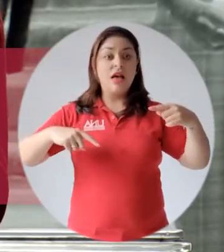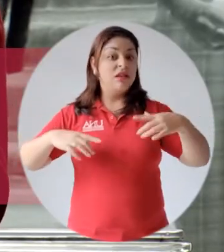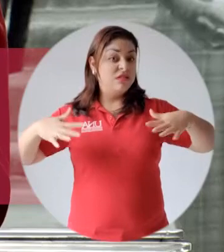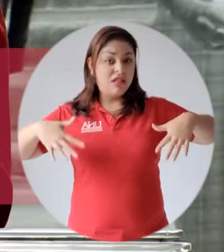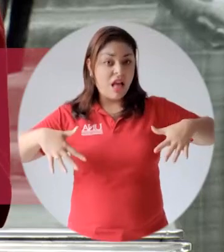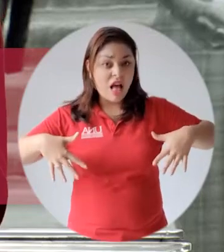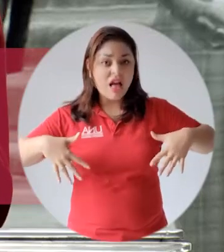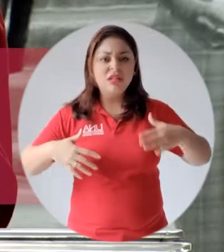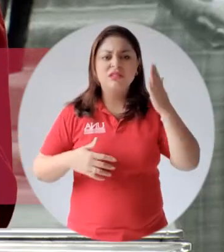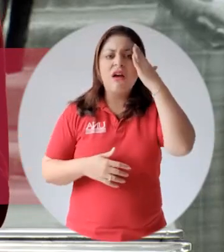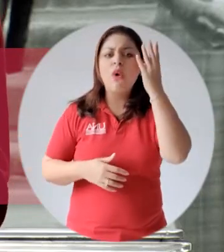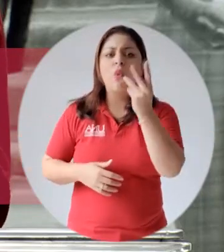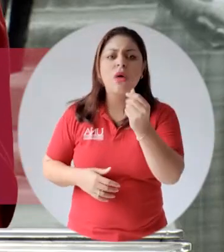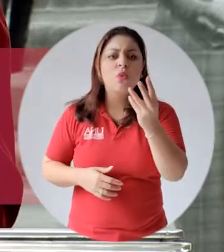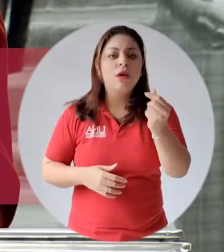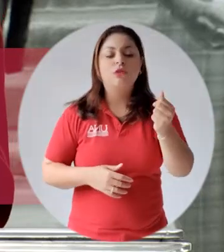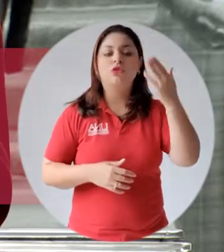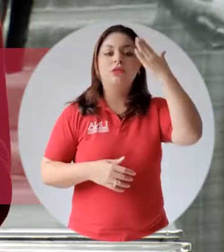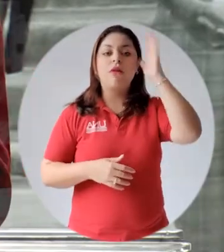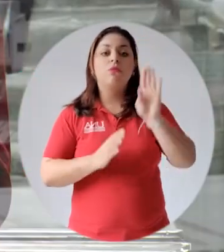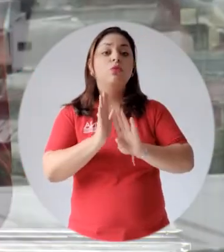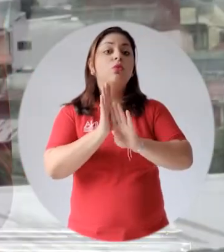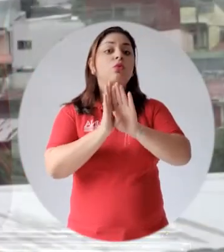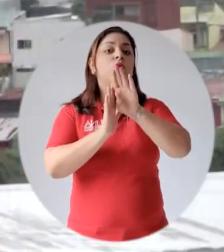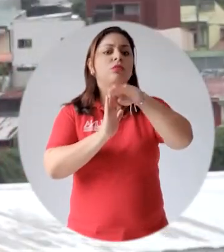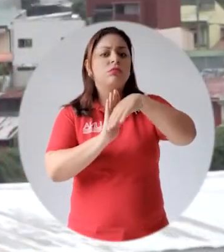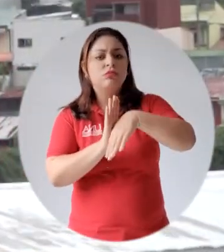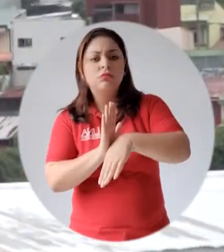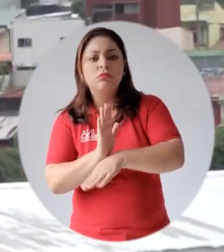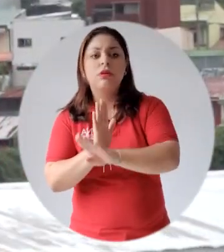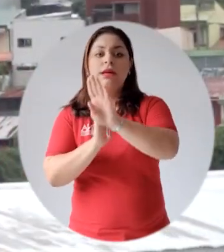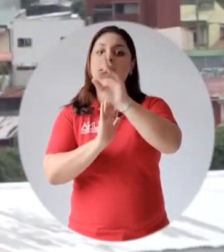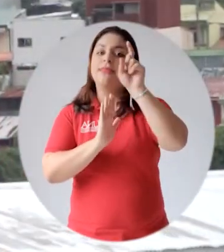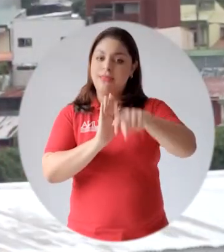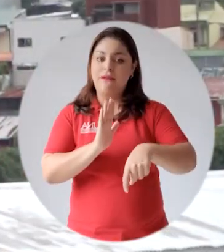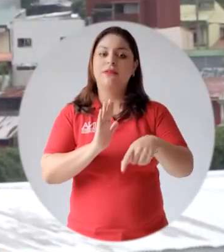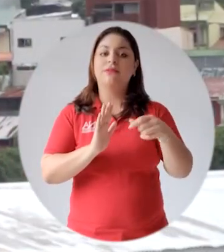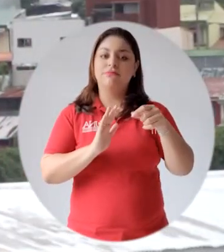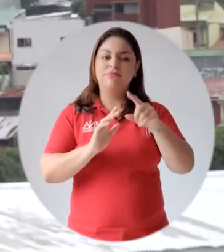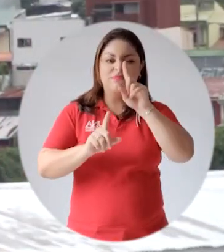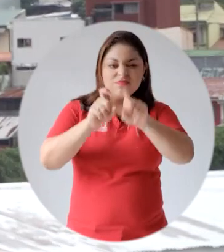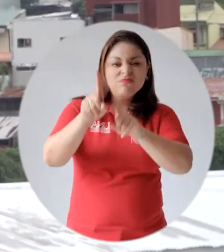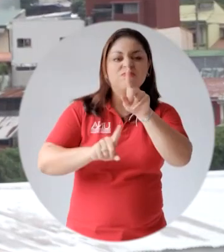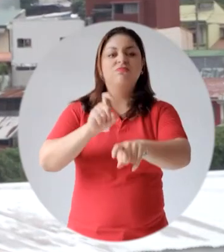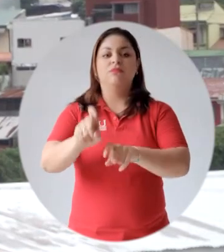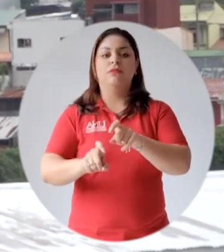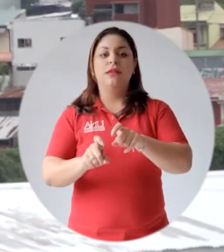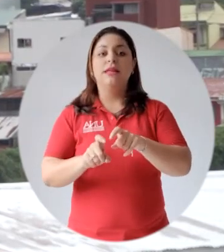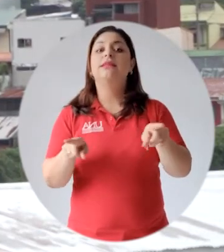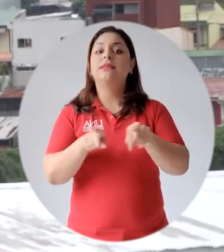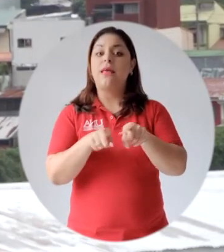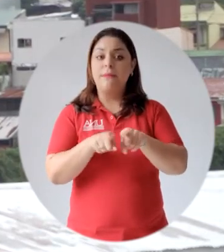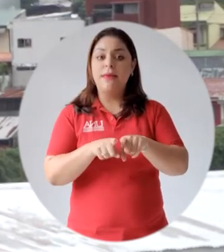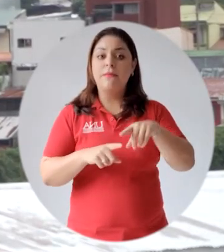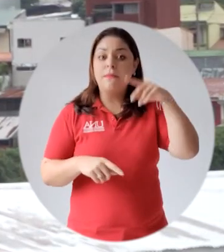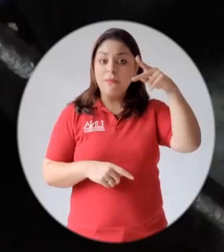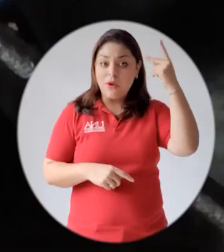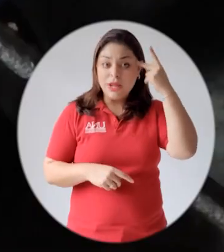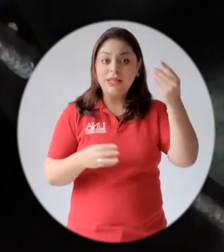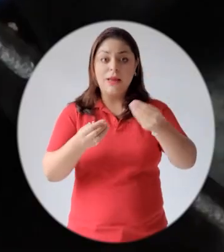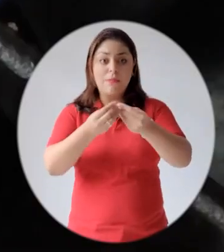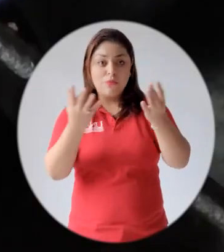saber si existe, si aumenta, si decrece. Y para cualquier generación de política pública, cuando nosotros queremos pensar en que necesitamos